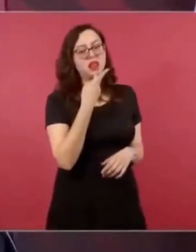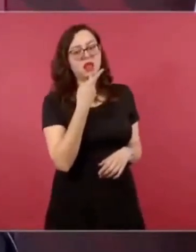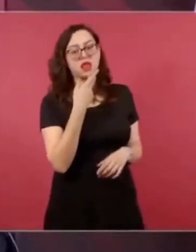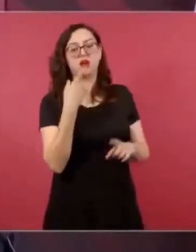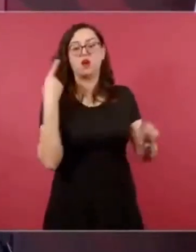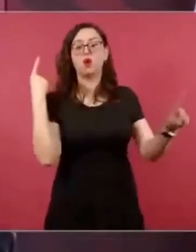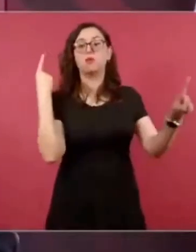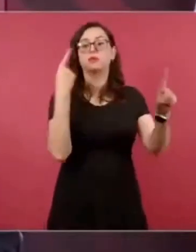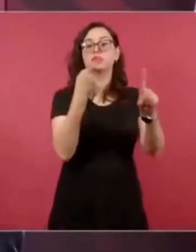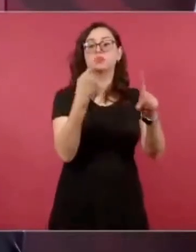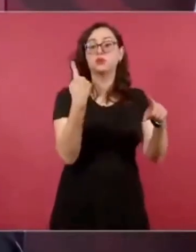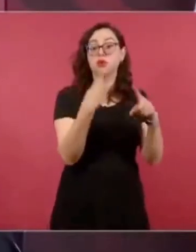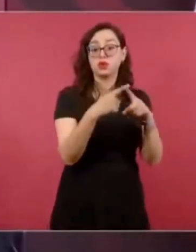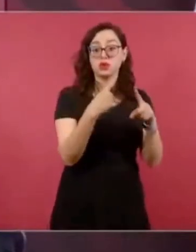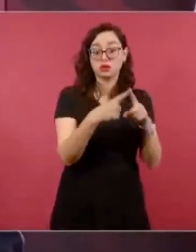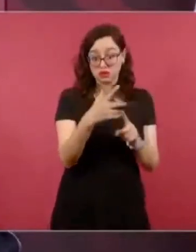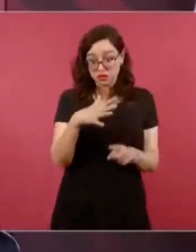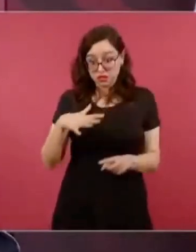Pues